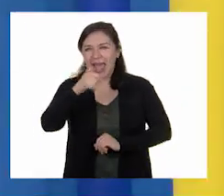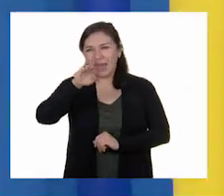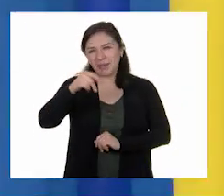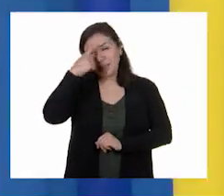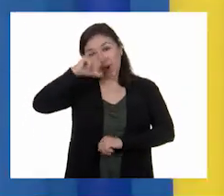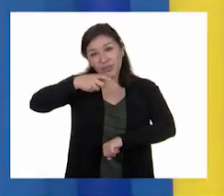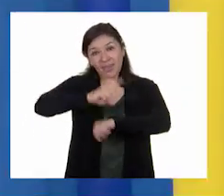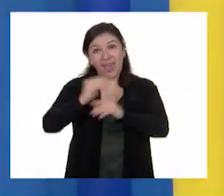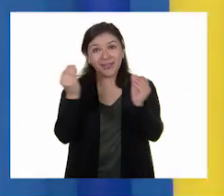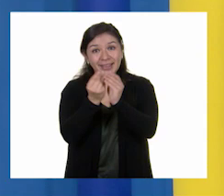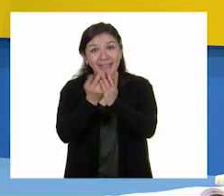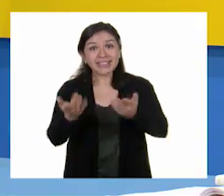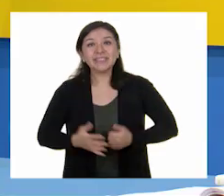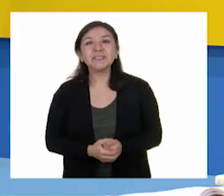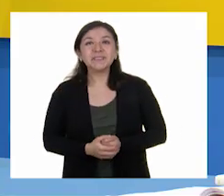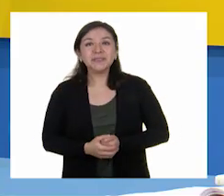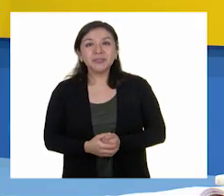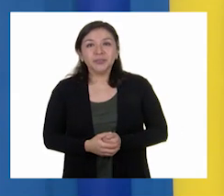esta sesión.